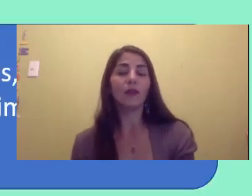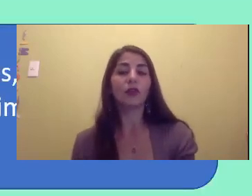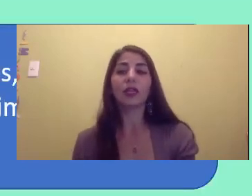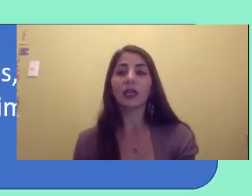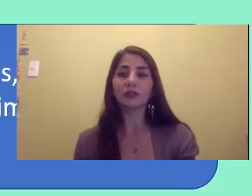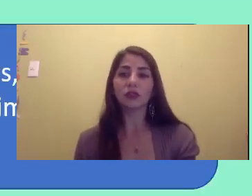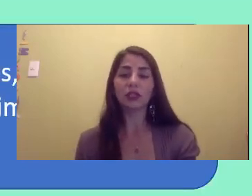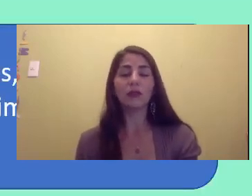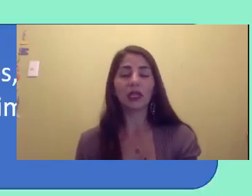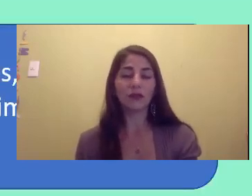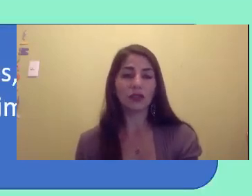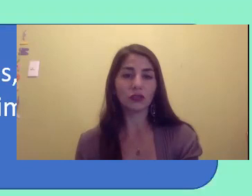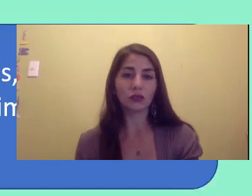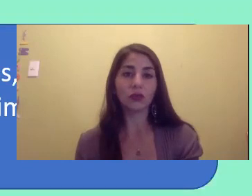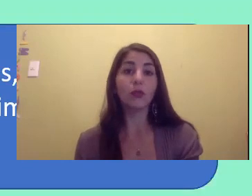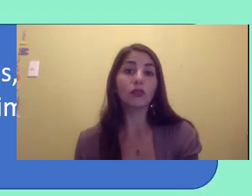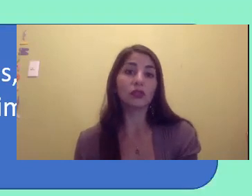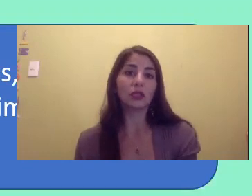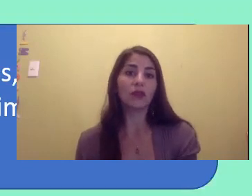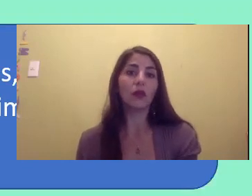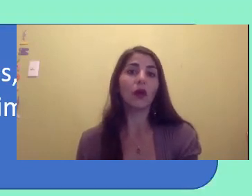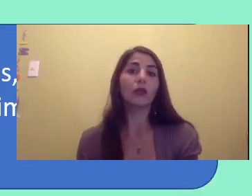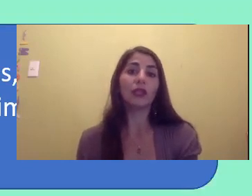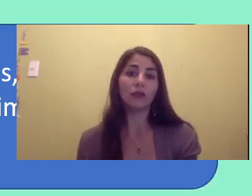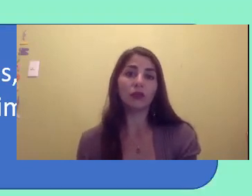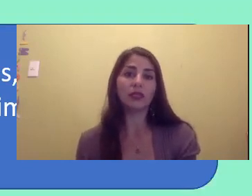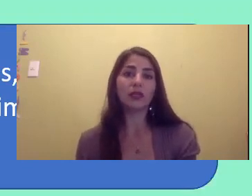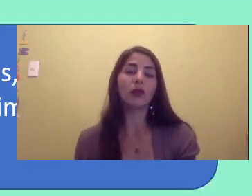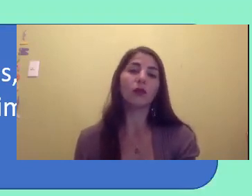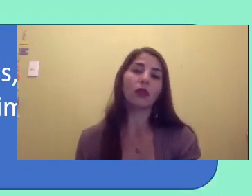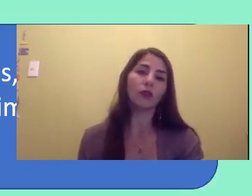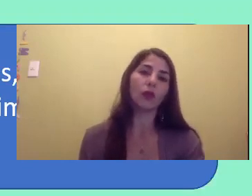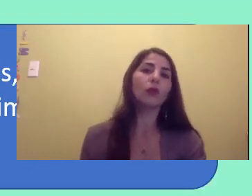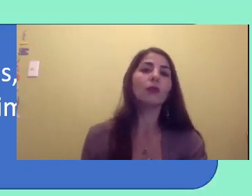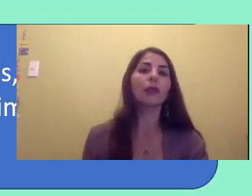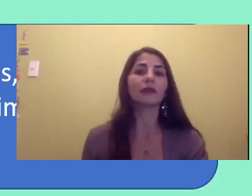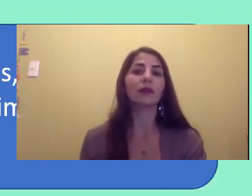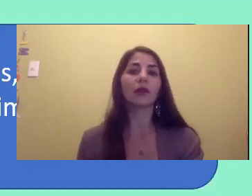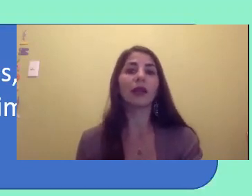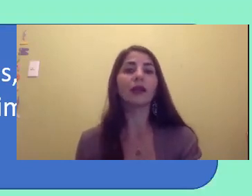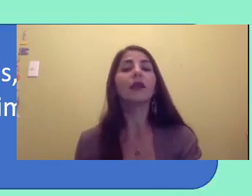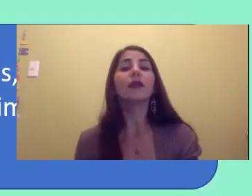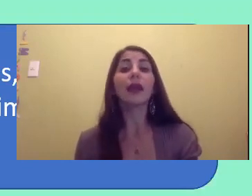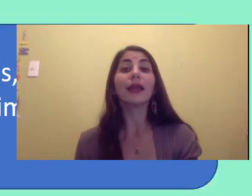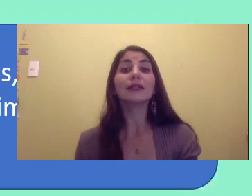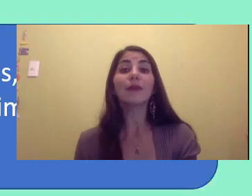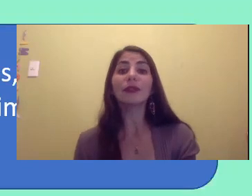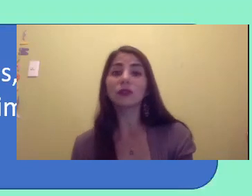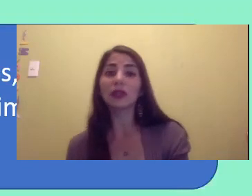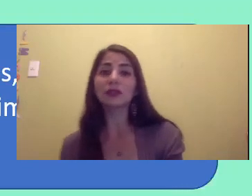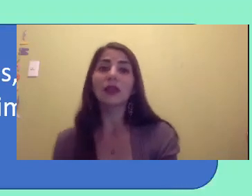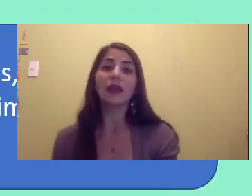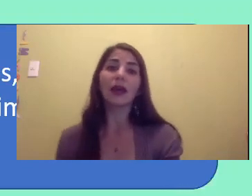verbal, pero quienes no tienen beneficios con un dispositivo auditivo, ya sea un audífono, un implante coclear, ya